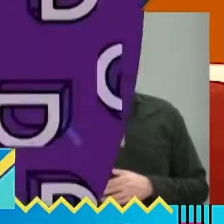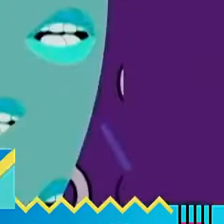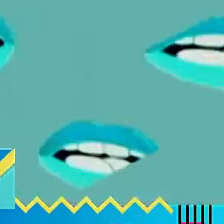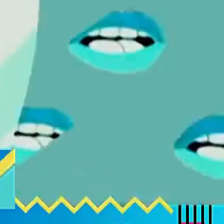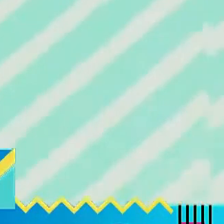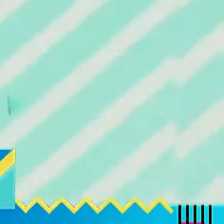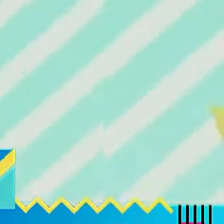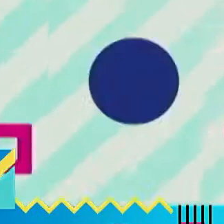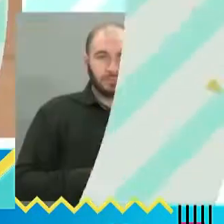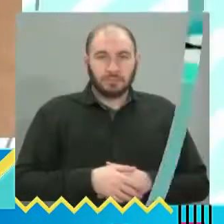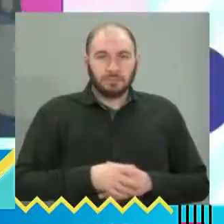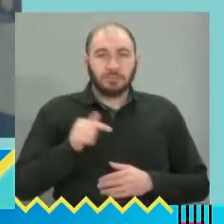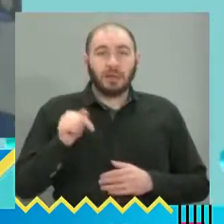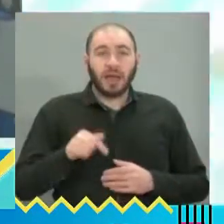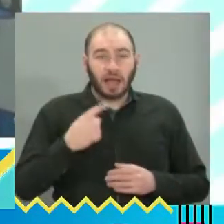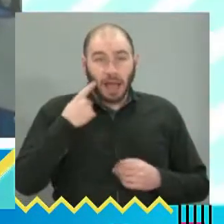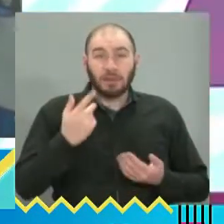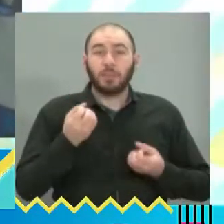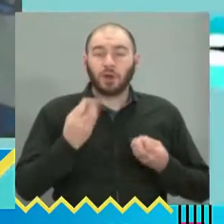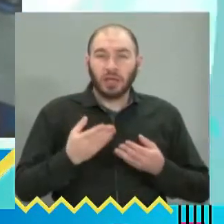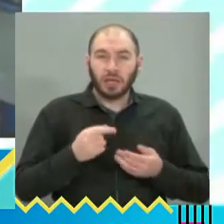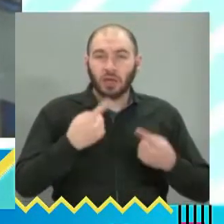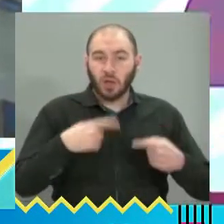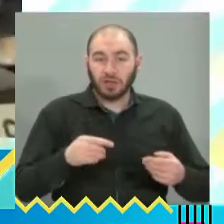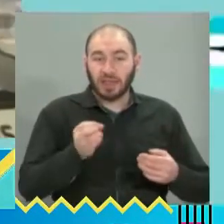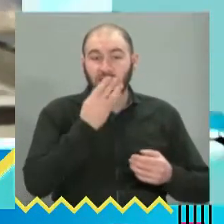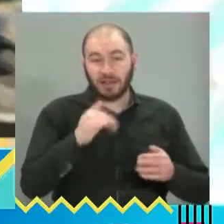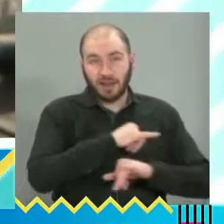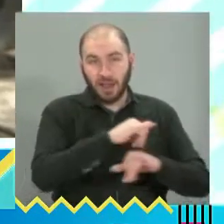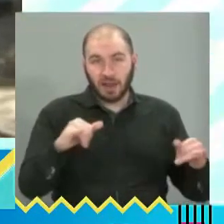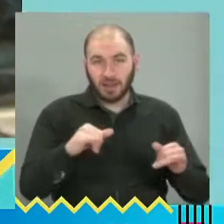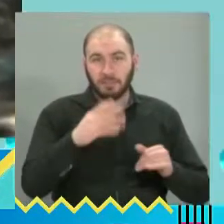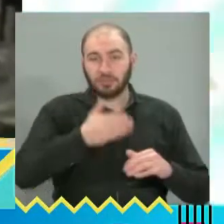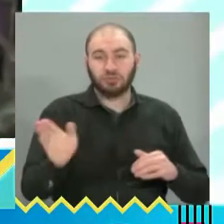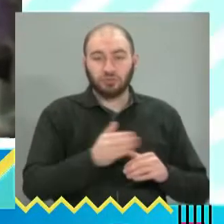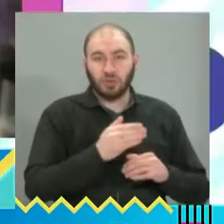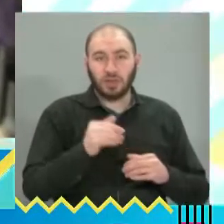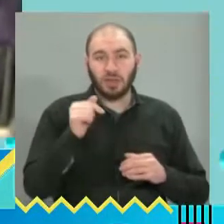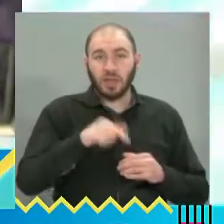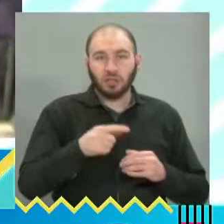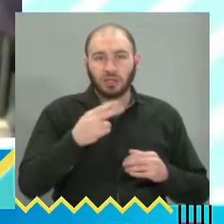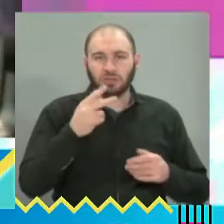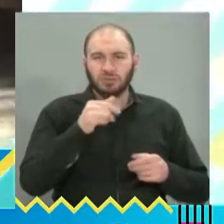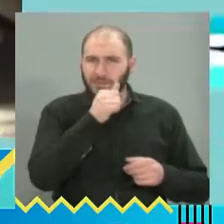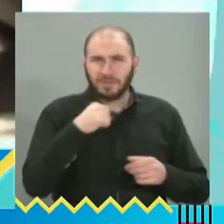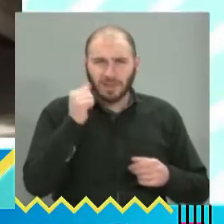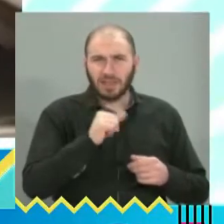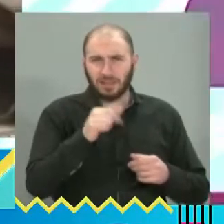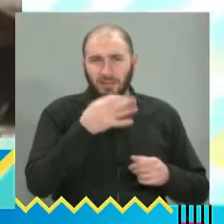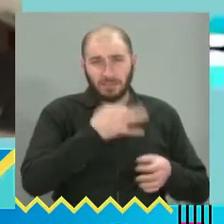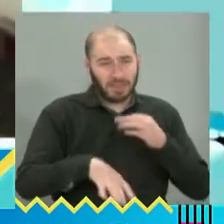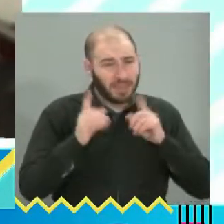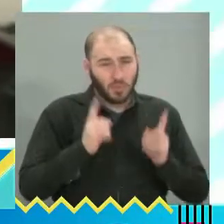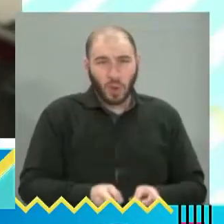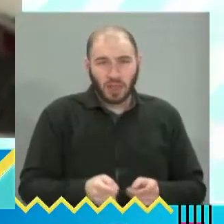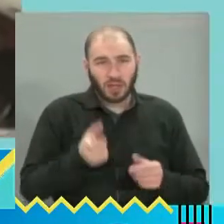que lo que hay que abordar es por qué una sustancia declarada por todos como algo nocivo se sigue vendiendo